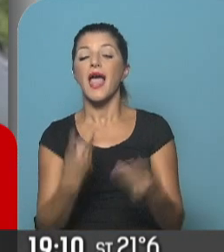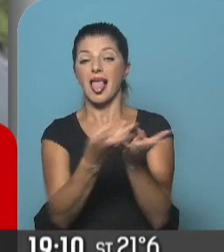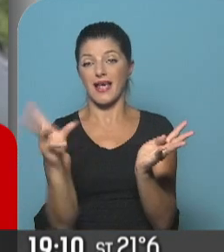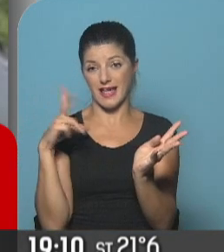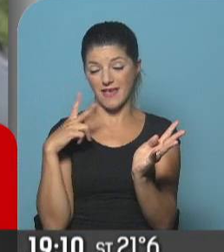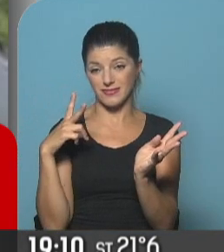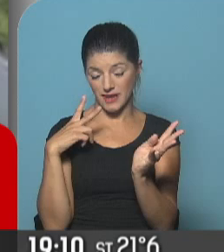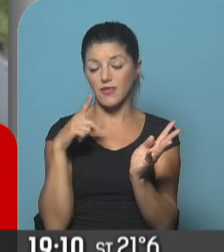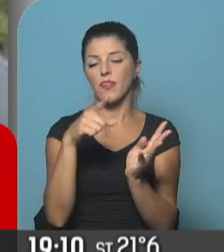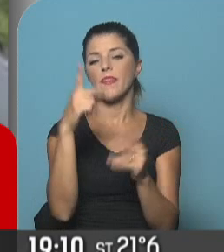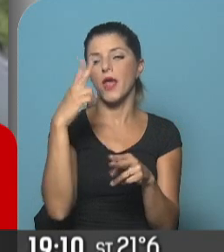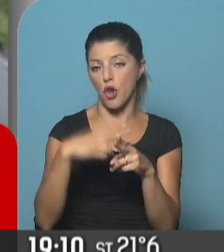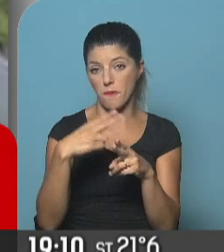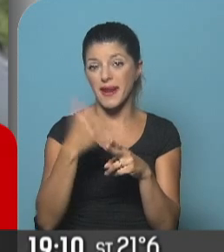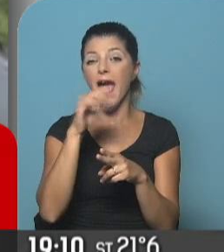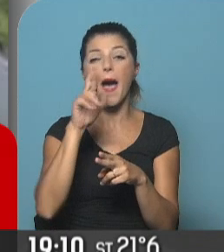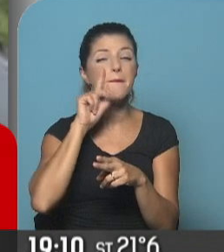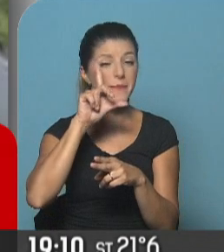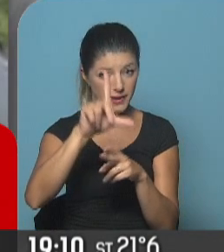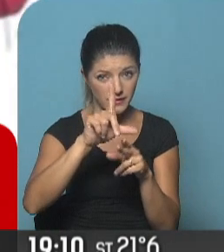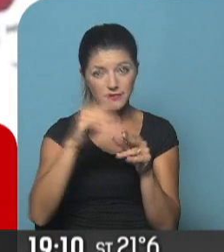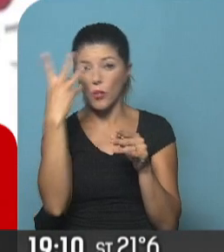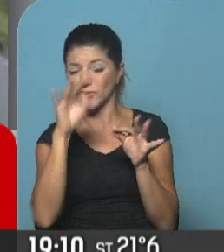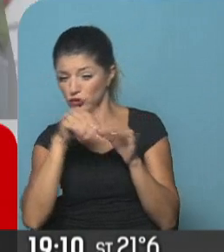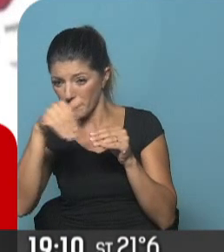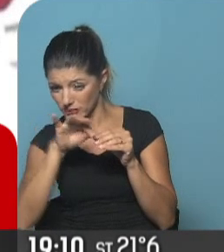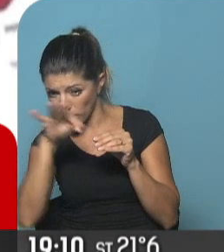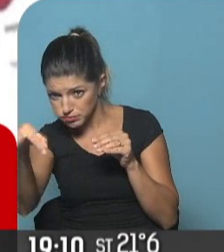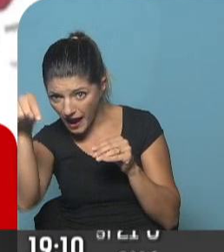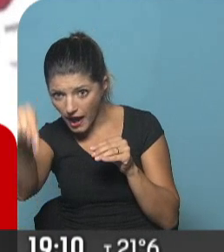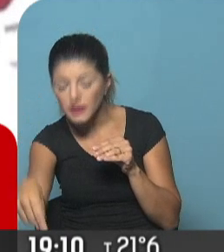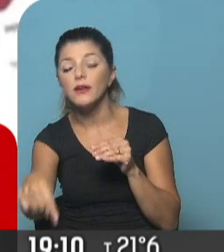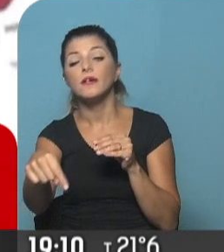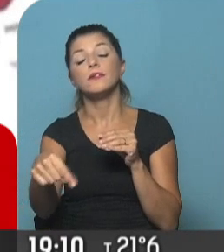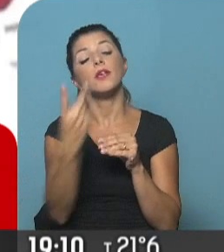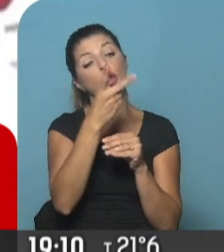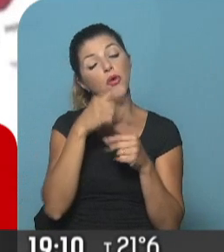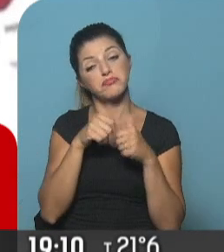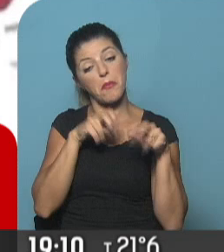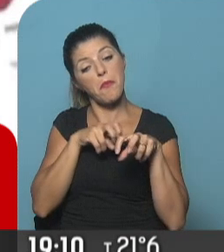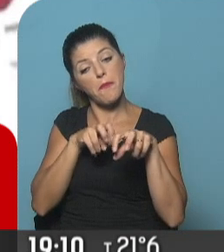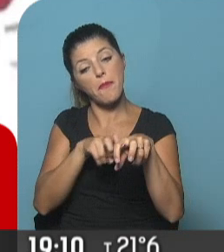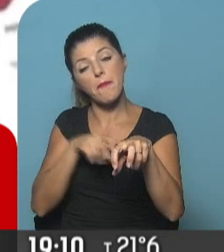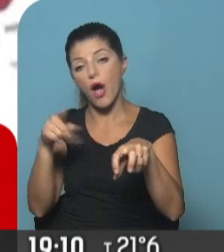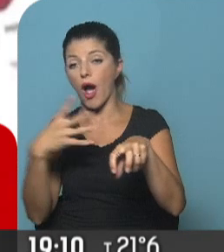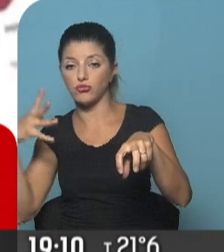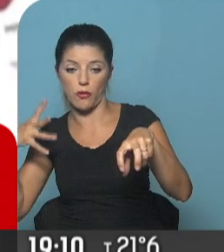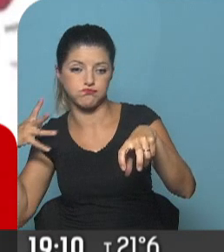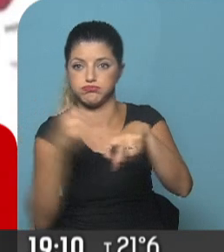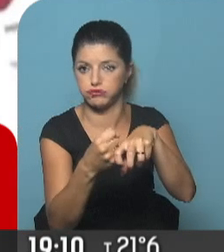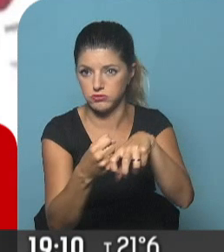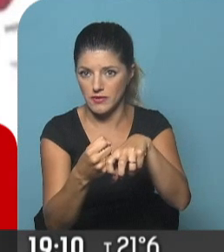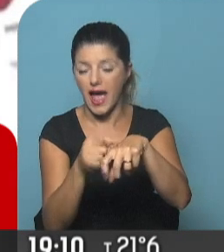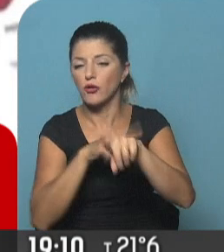Abril. El matrimonio se encontraba caminando sobre el asfalto cuando un auto se desvió y los arrolló. Tras el impacto, la mujer salió